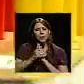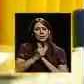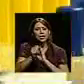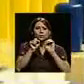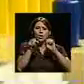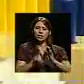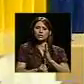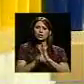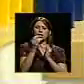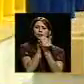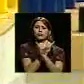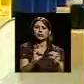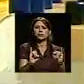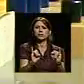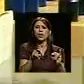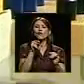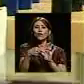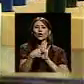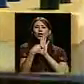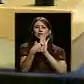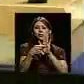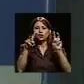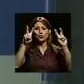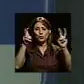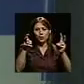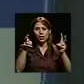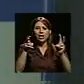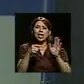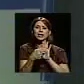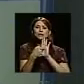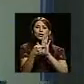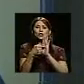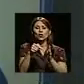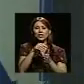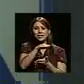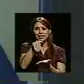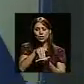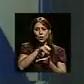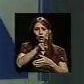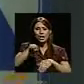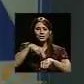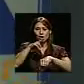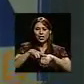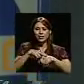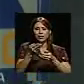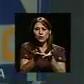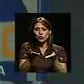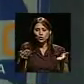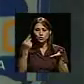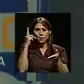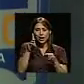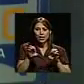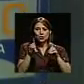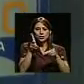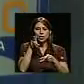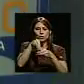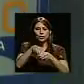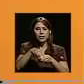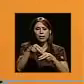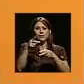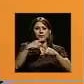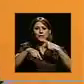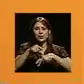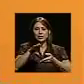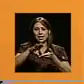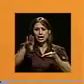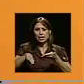desarrollen su autonomía fue lo que se mostró en la exposición del Centro Nacional de Recursos para la Educación Inclusiva, Senarec. Que